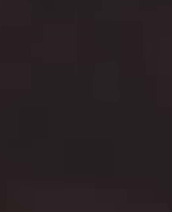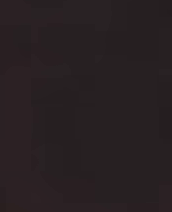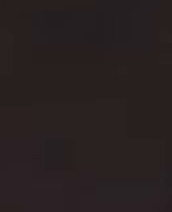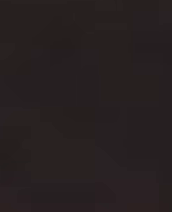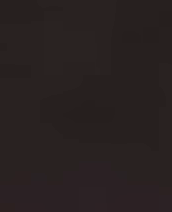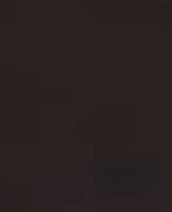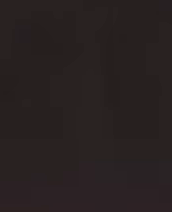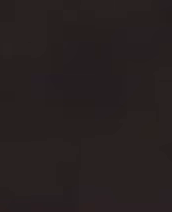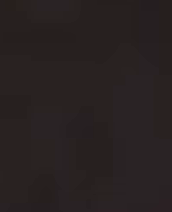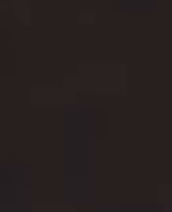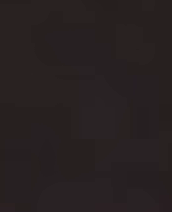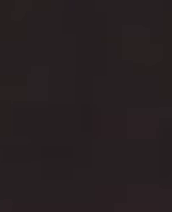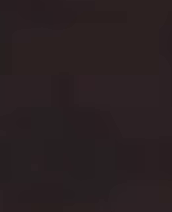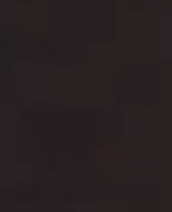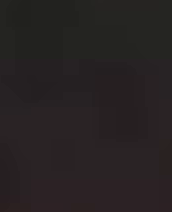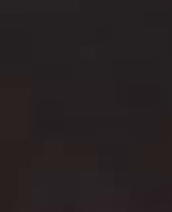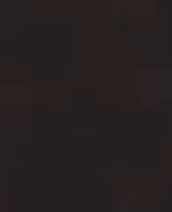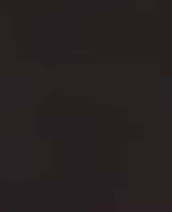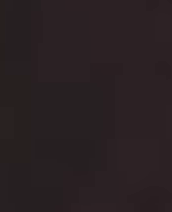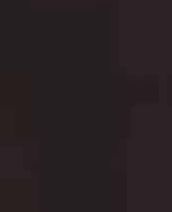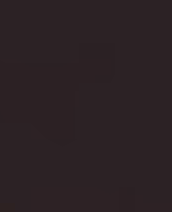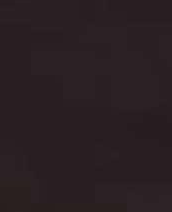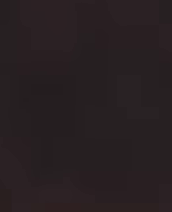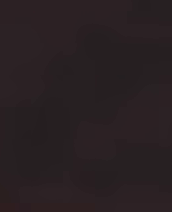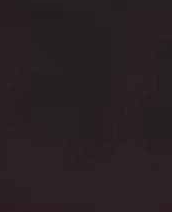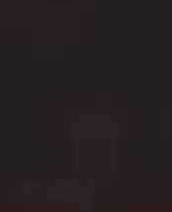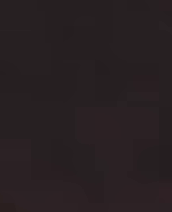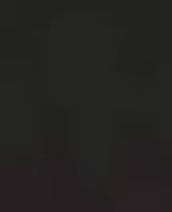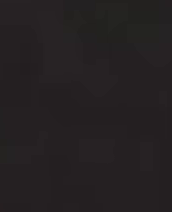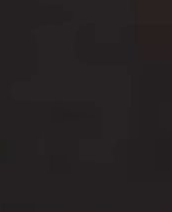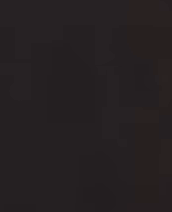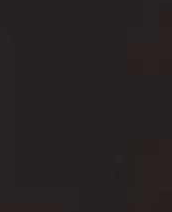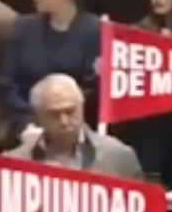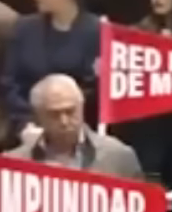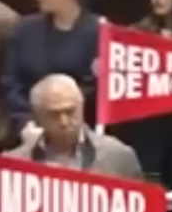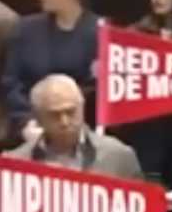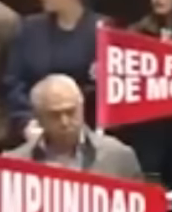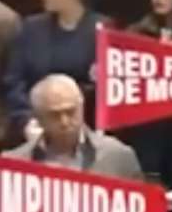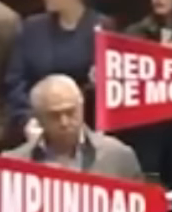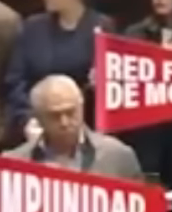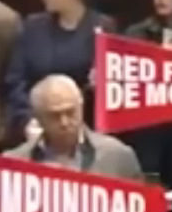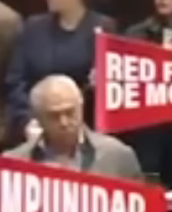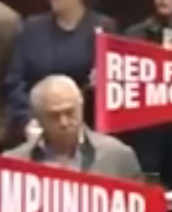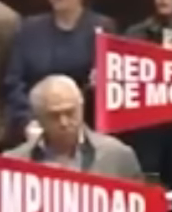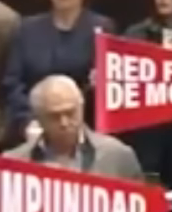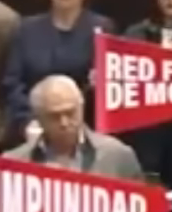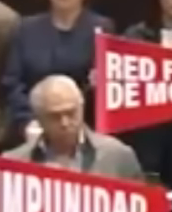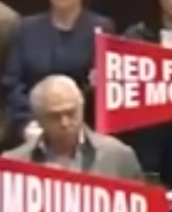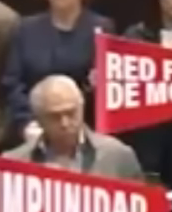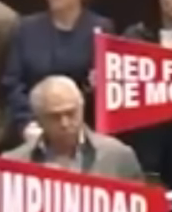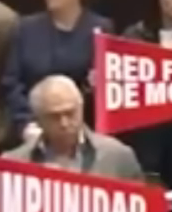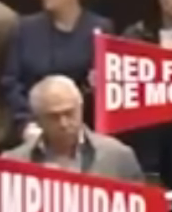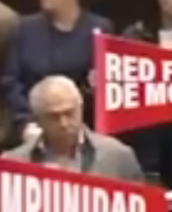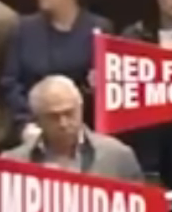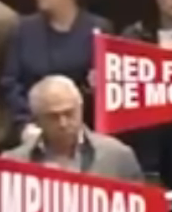¿Qué creen que vuelven a hacer, oposición carroñera? Vuelven a votar en contra. Y no voy a concluir que escucha el